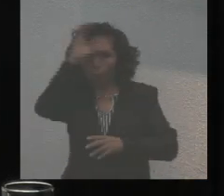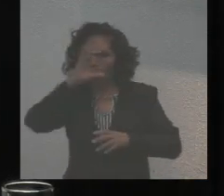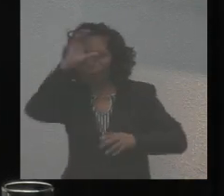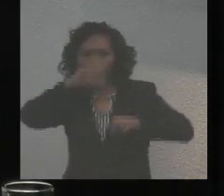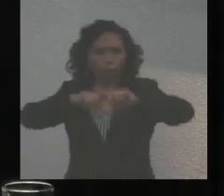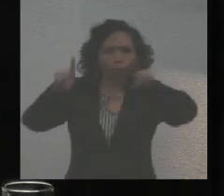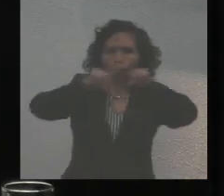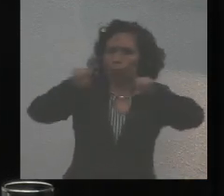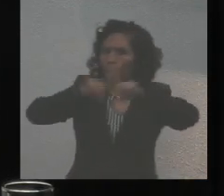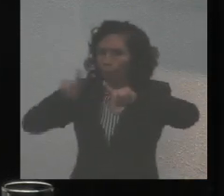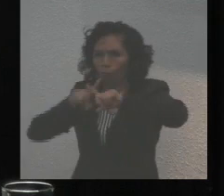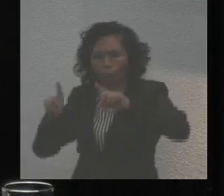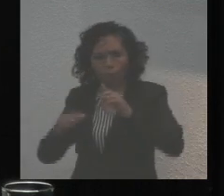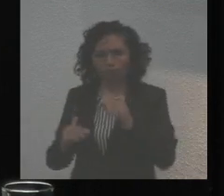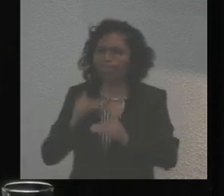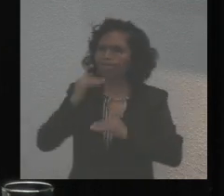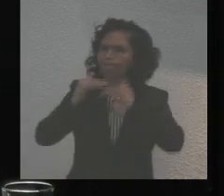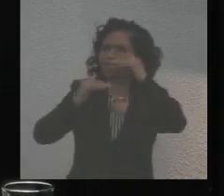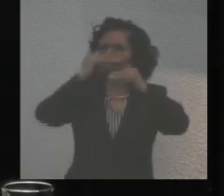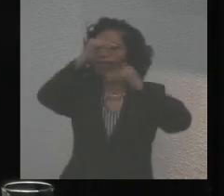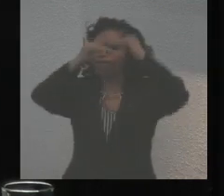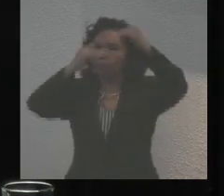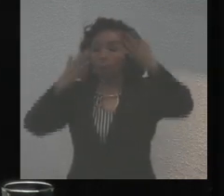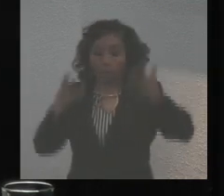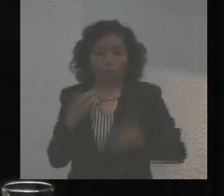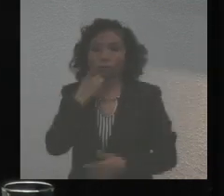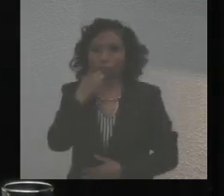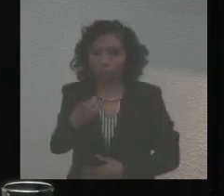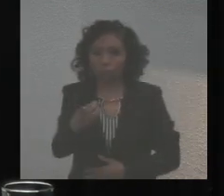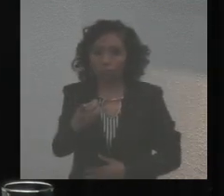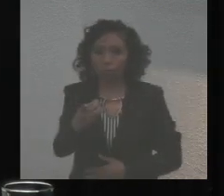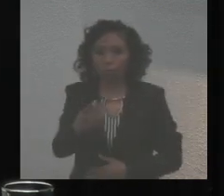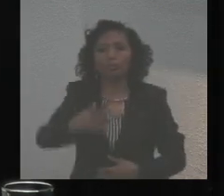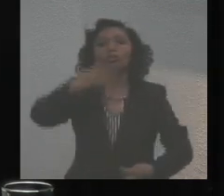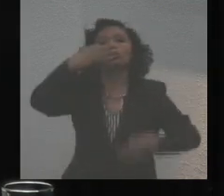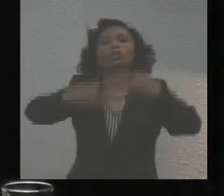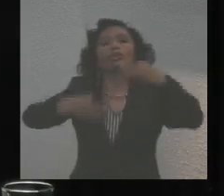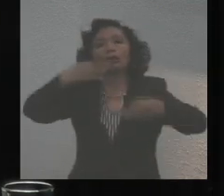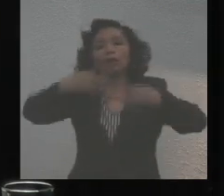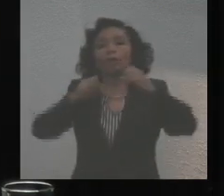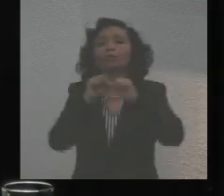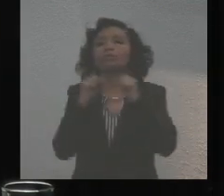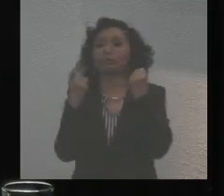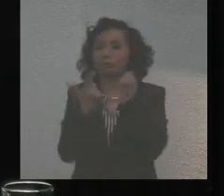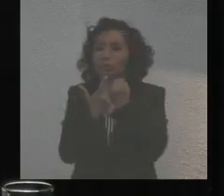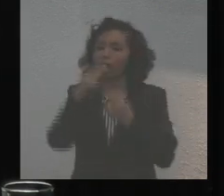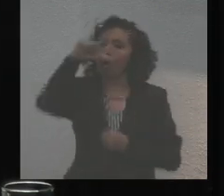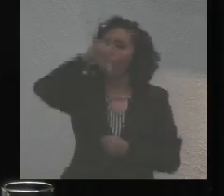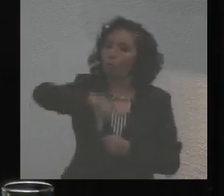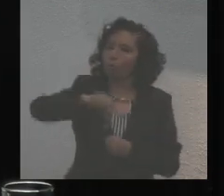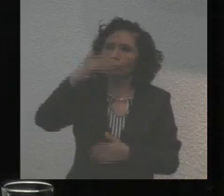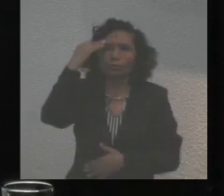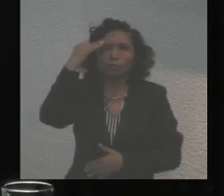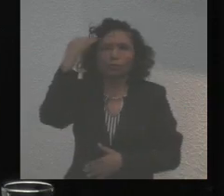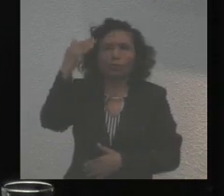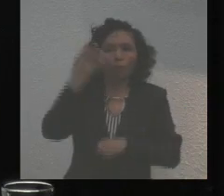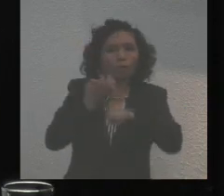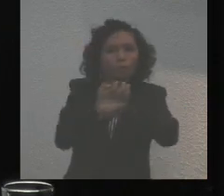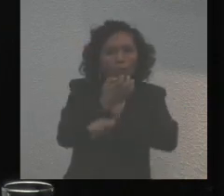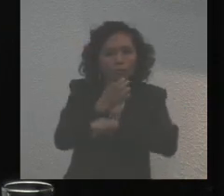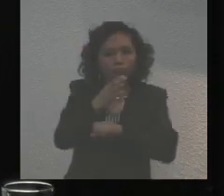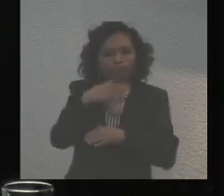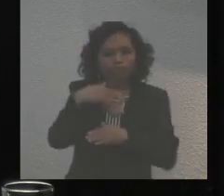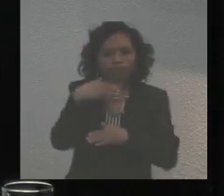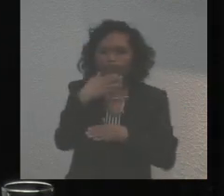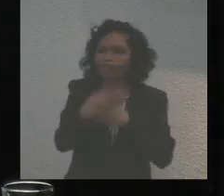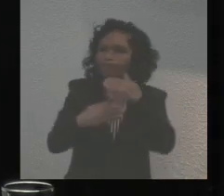del desarrollo, del crecimiento, pero también, y lo recalco, de la justicia social. Hoy, los tiempos de nuestro Estado avanzan